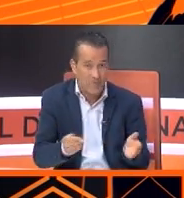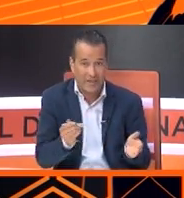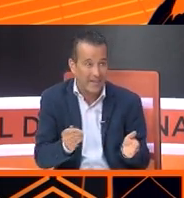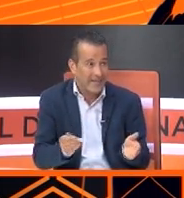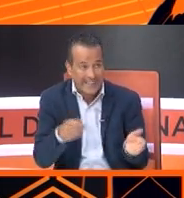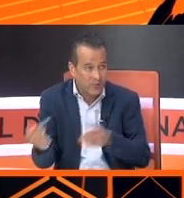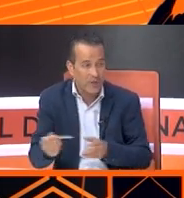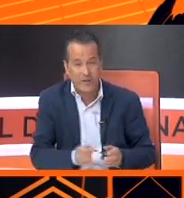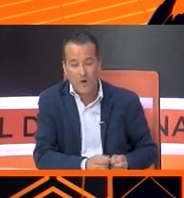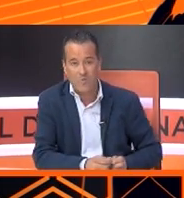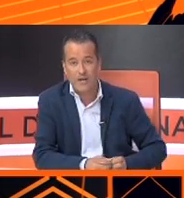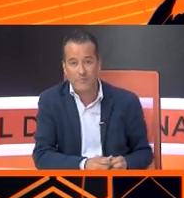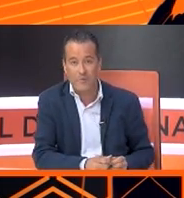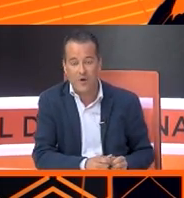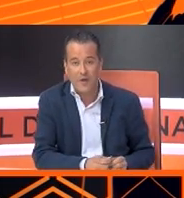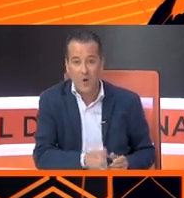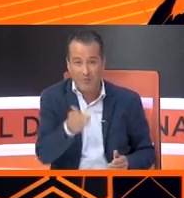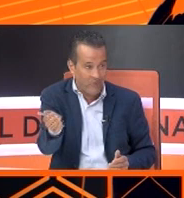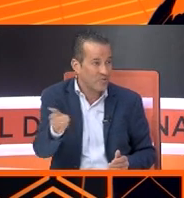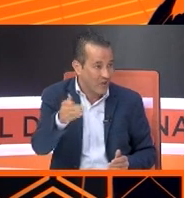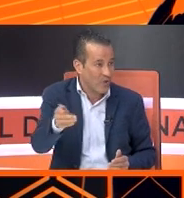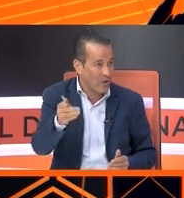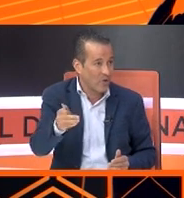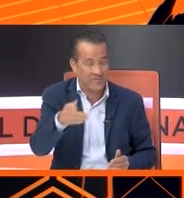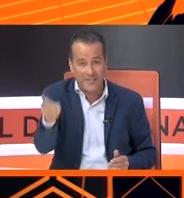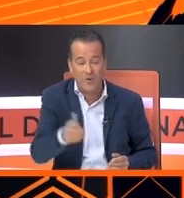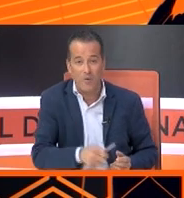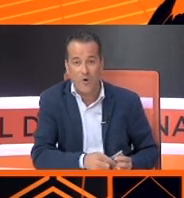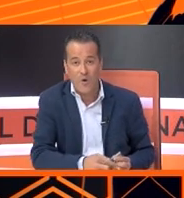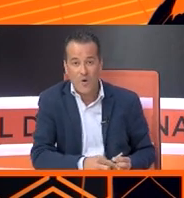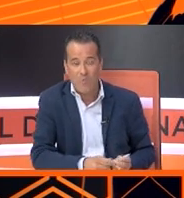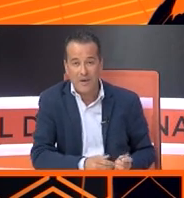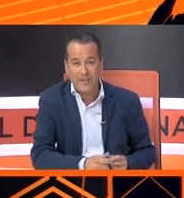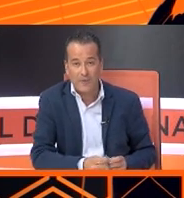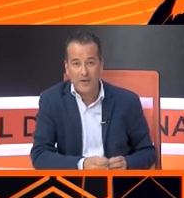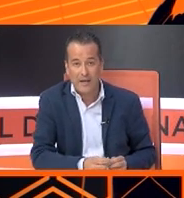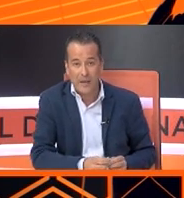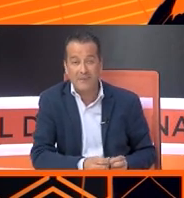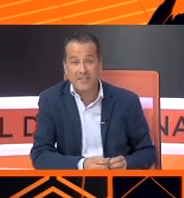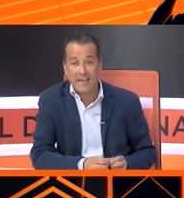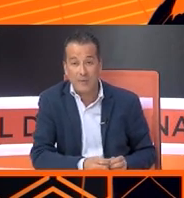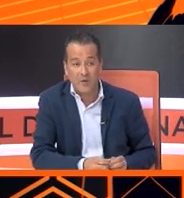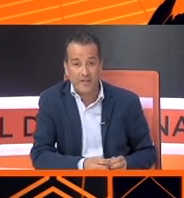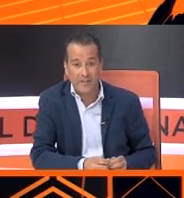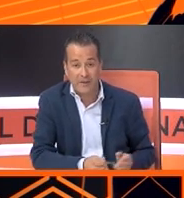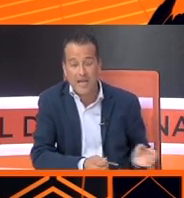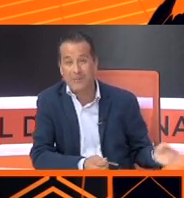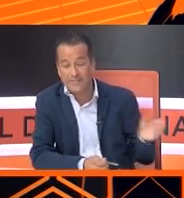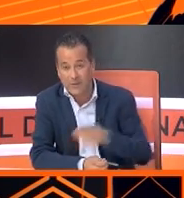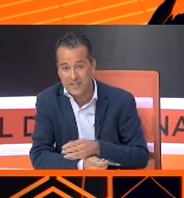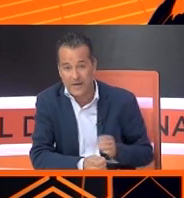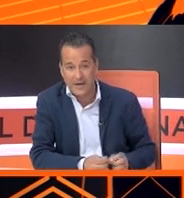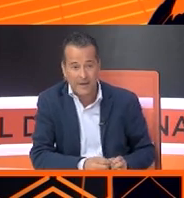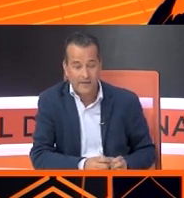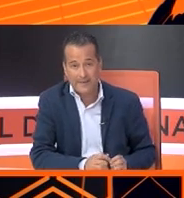también, porque es histórico ya, como es el propio López Afonso, que lo designaron como candidato a la presidencia del Cabildo de Tenerife. Que haya pasado